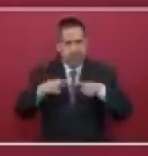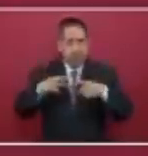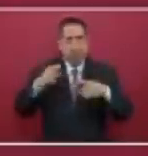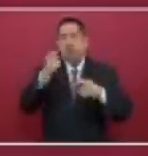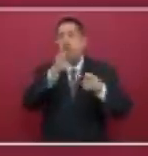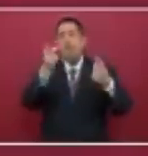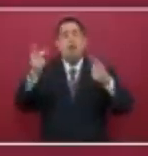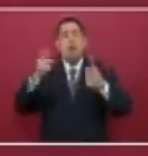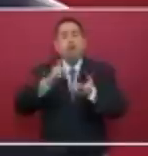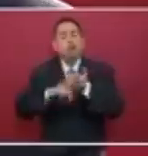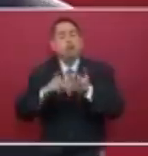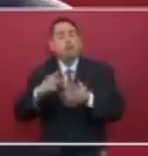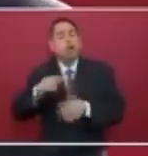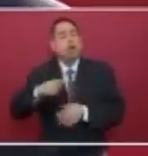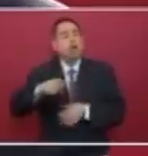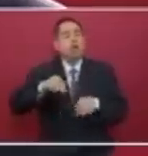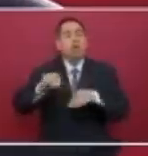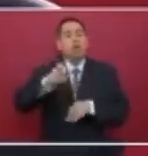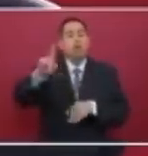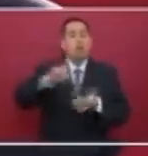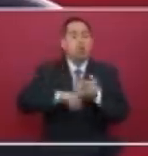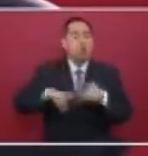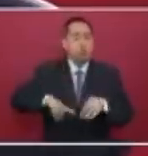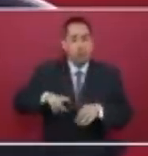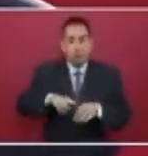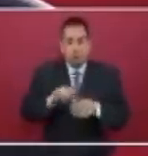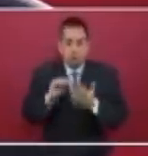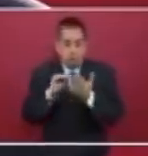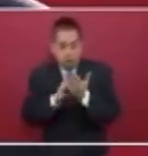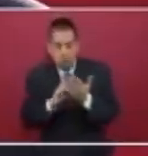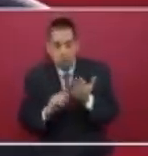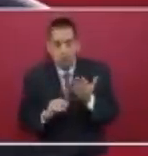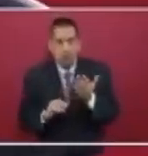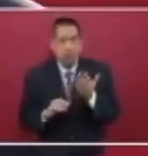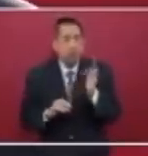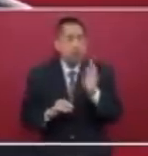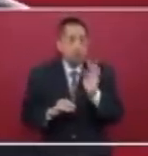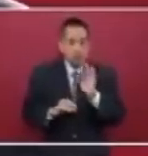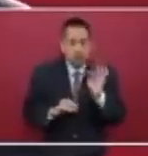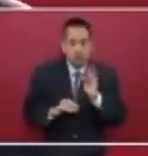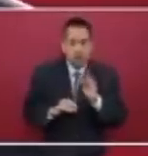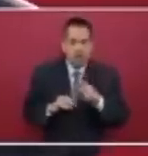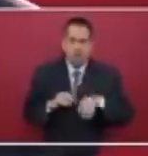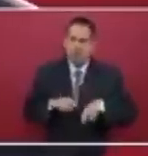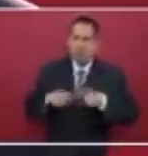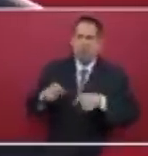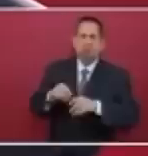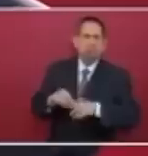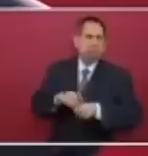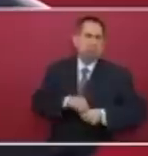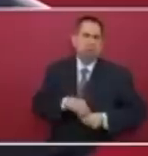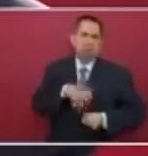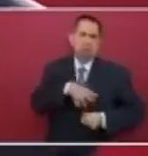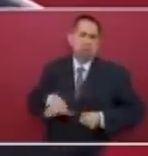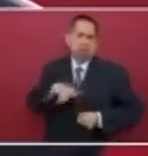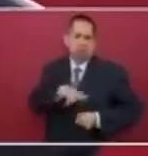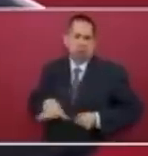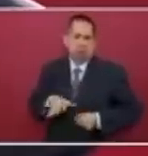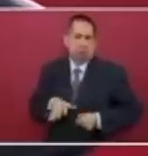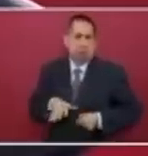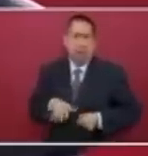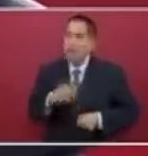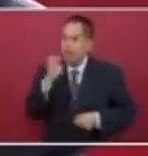hay algún servidor público que haya planteado que no iba a dar a conocer bienes y